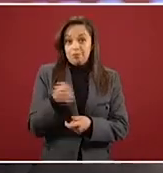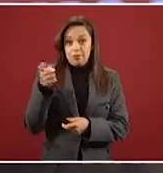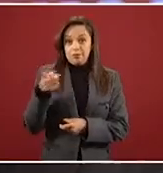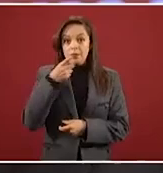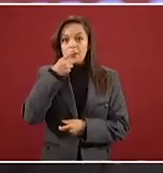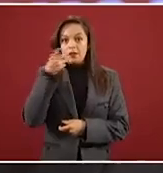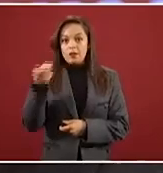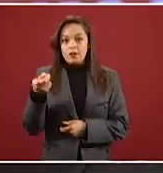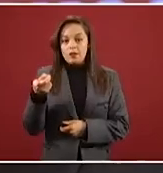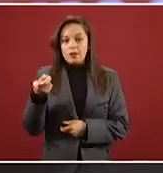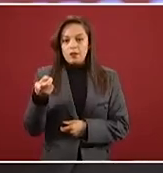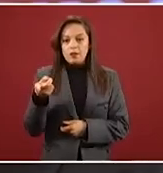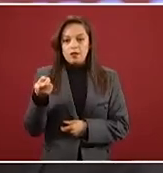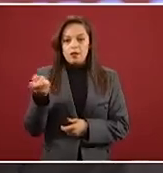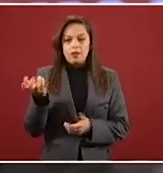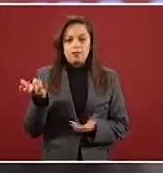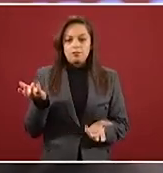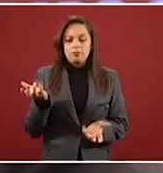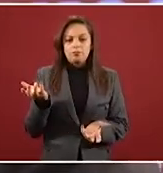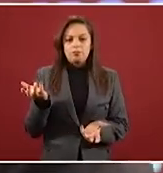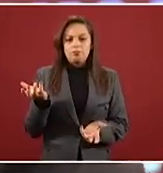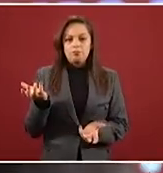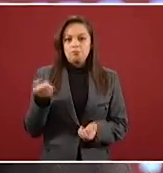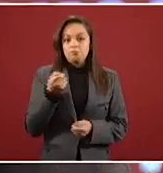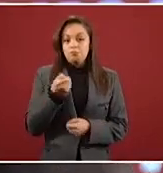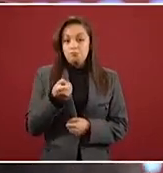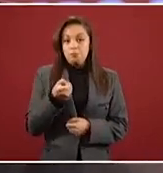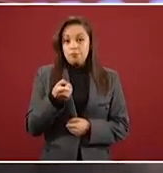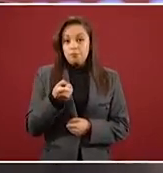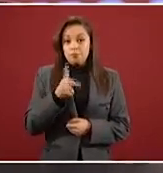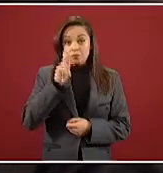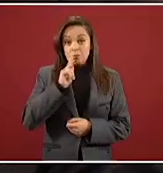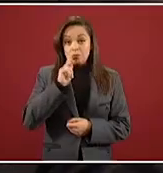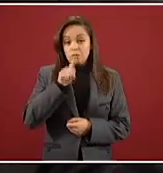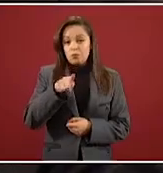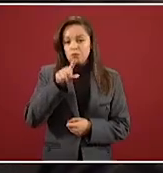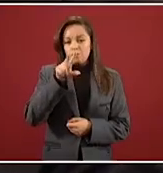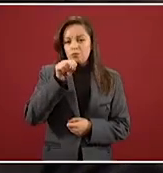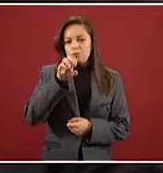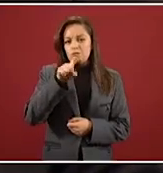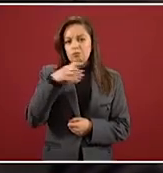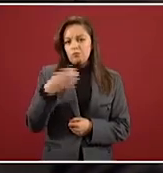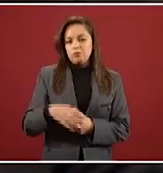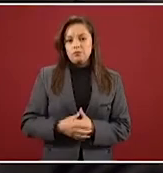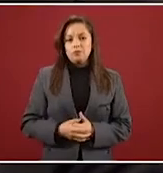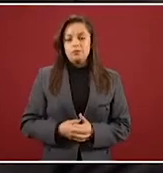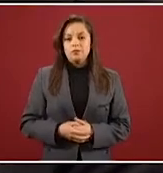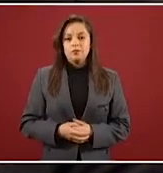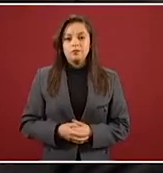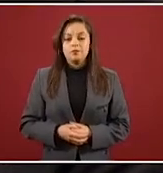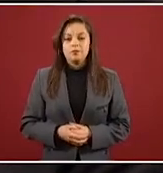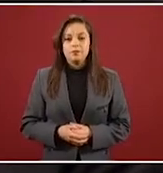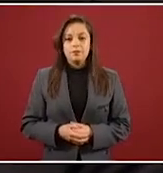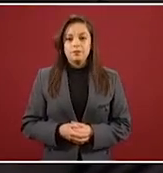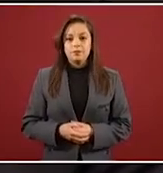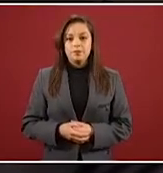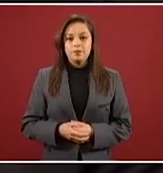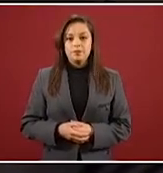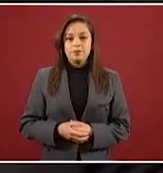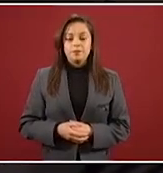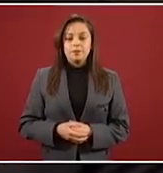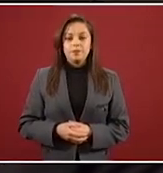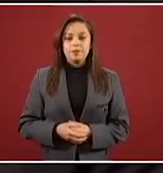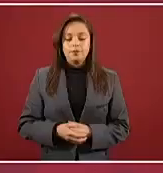eran ciertas las pruebas que se presentaron. Me acuerdo